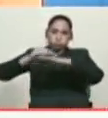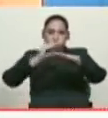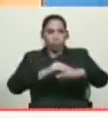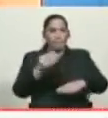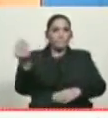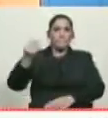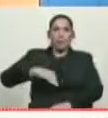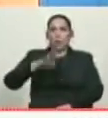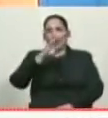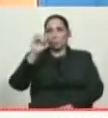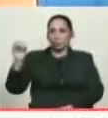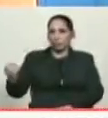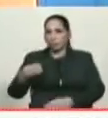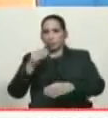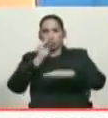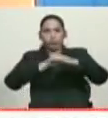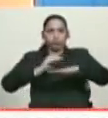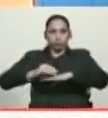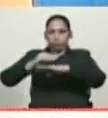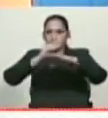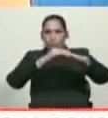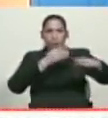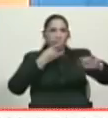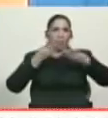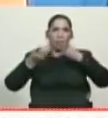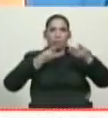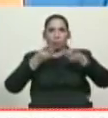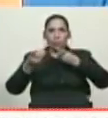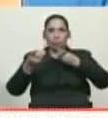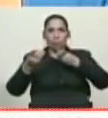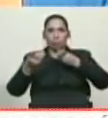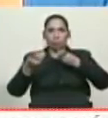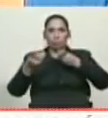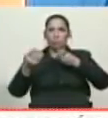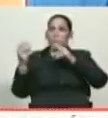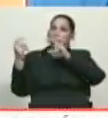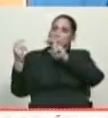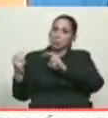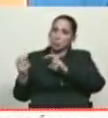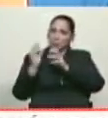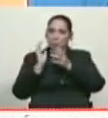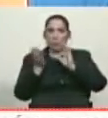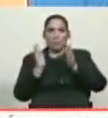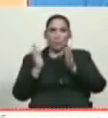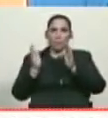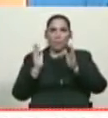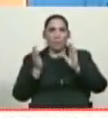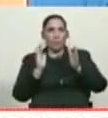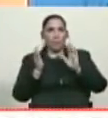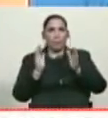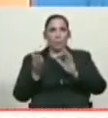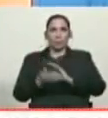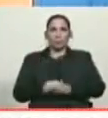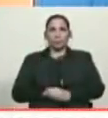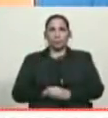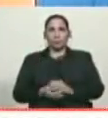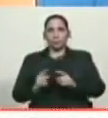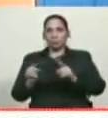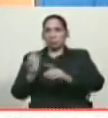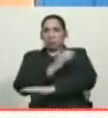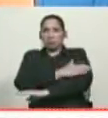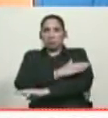al diálogo. Más de 400 llamados al diálogo. Nos hemos sentado. ¿Quién se ha levantado de las mesas de diálogo? La derecha cuando le dan una